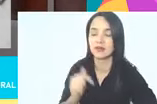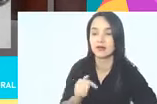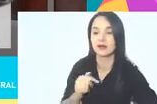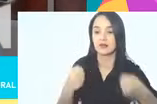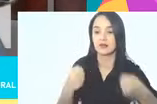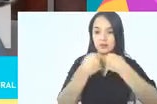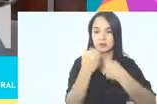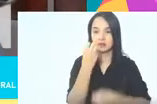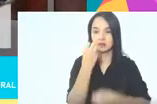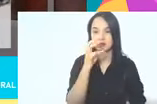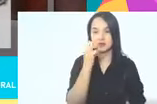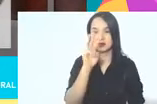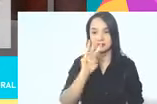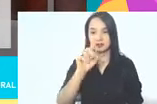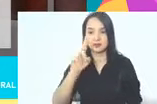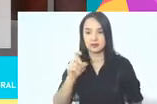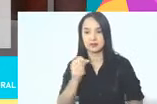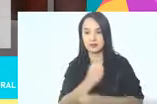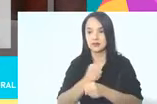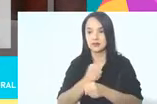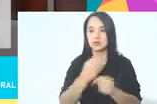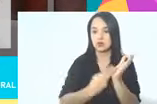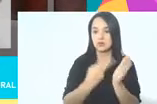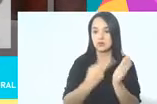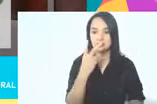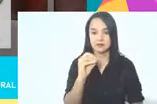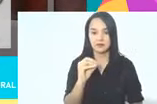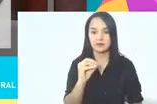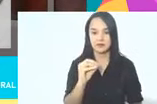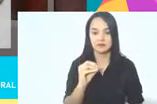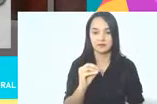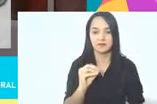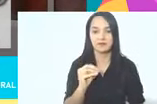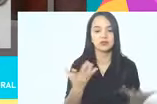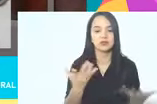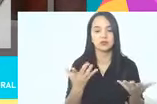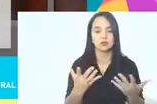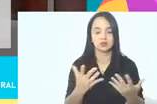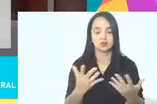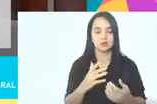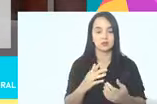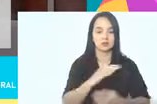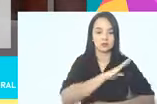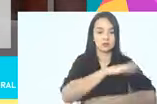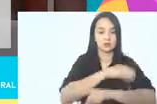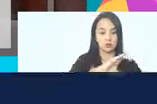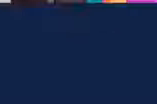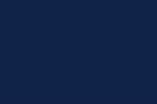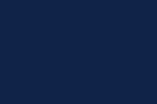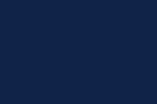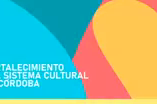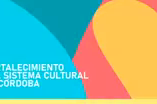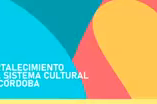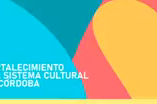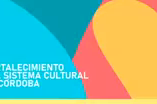comunicación, porque directa que tenemos con Carlos todos los días. Y muchísimas gracias. Muchísimas gracias a todos. Nos vemos.